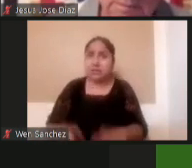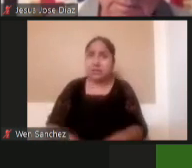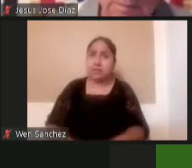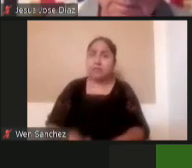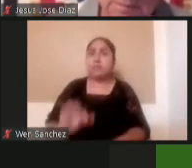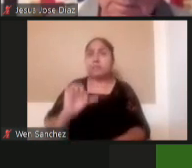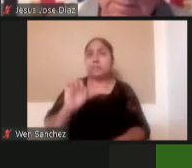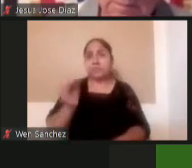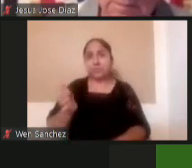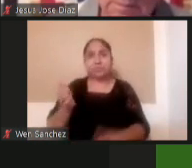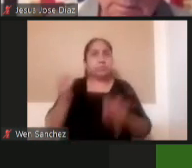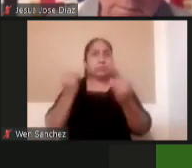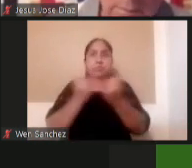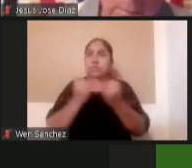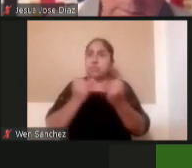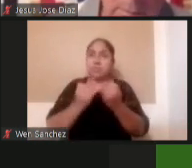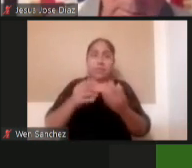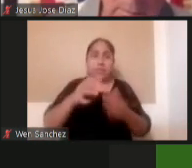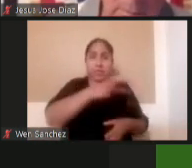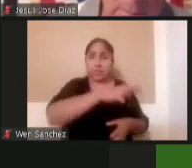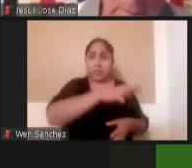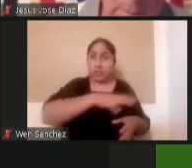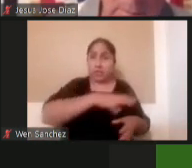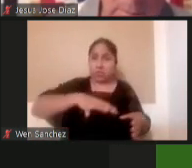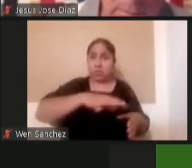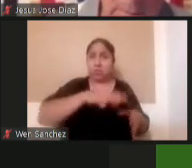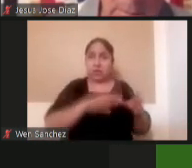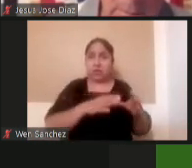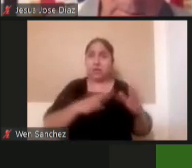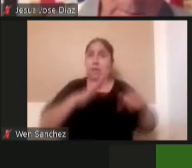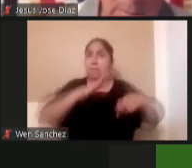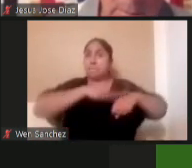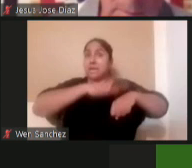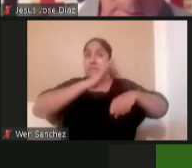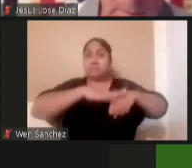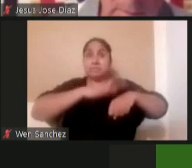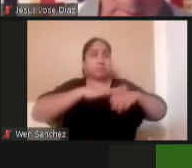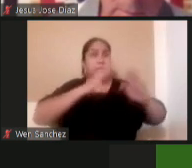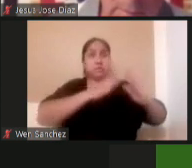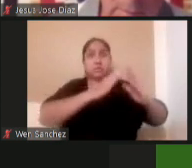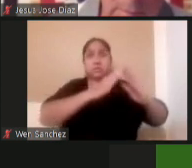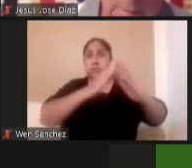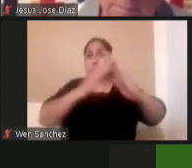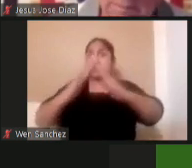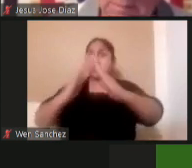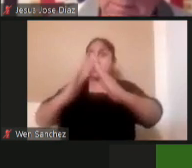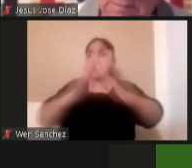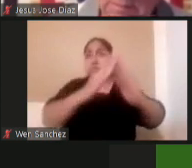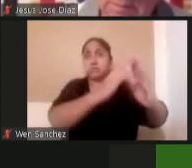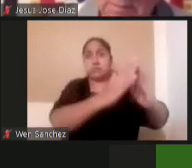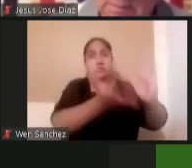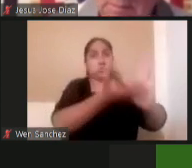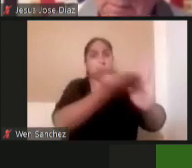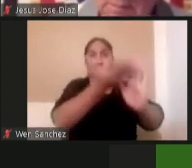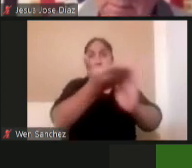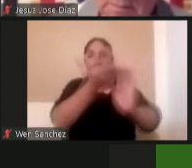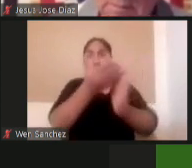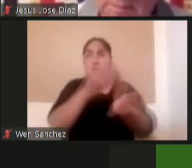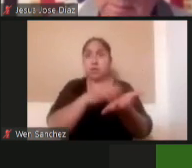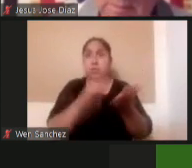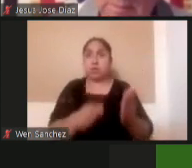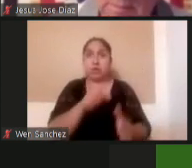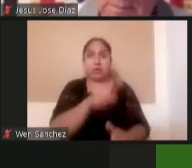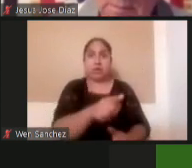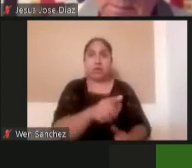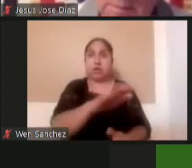desmedido y desorganizado de este sector por la apertura de más y más fraccionamientos. Ejemplo de ello es la segunda sección de Tres Cantos y